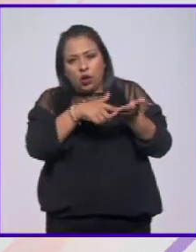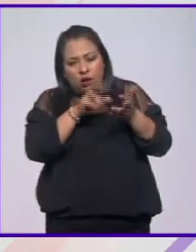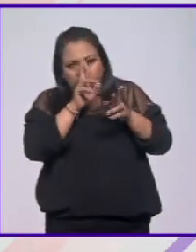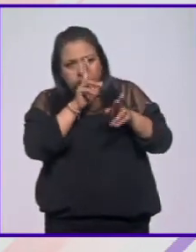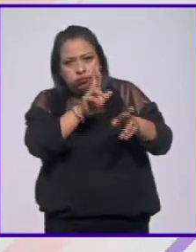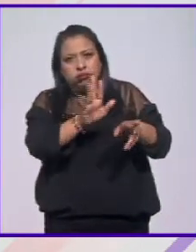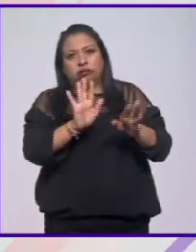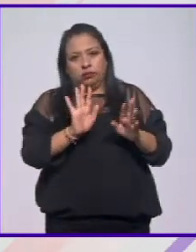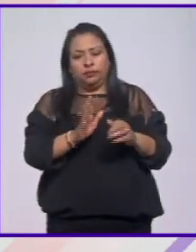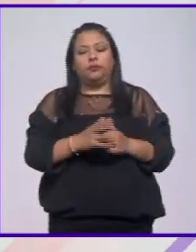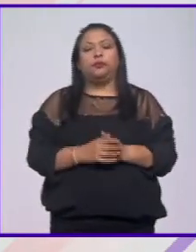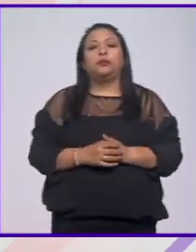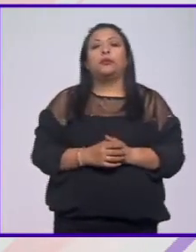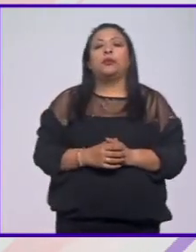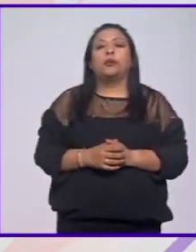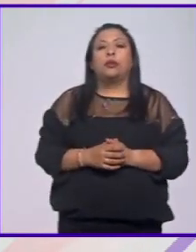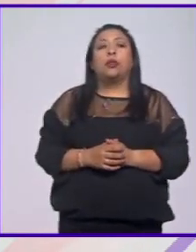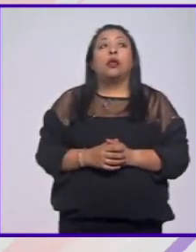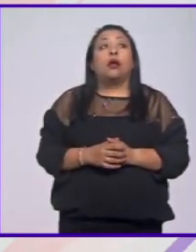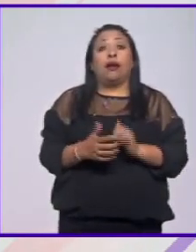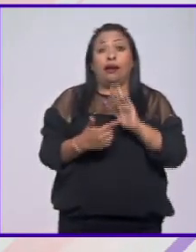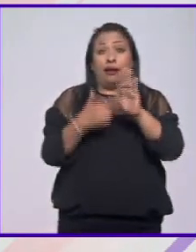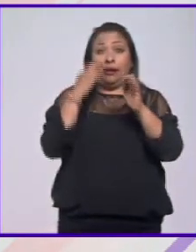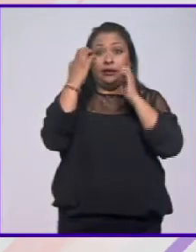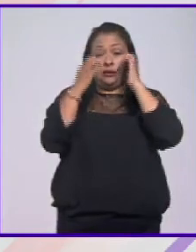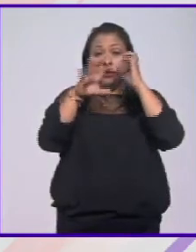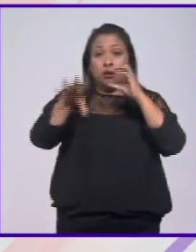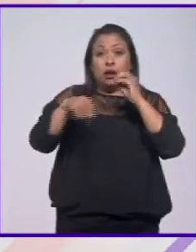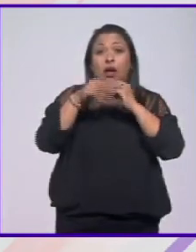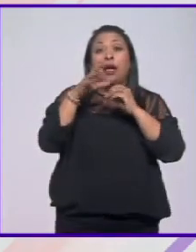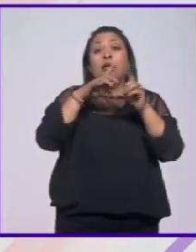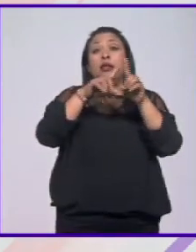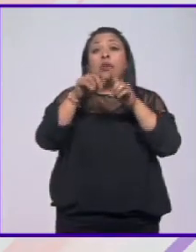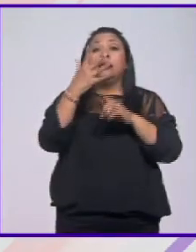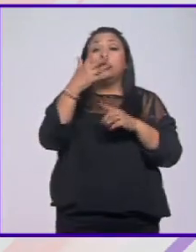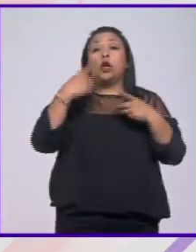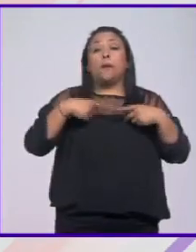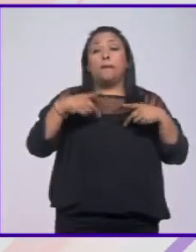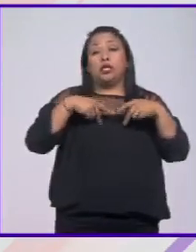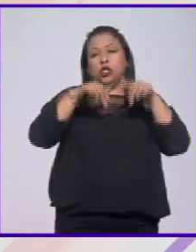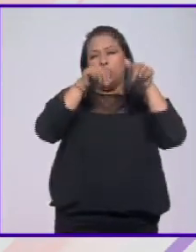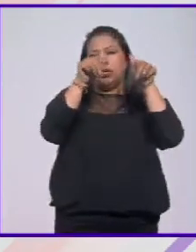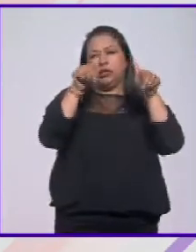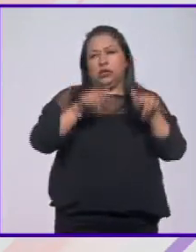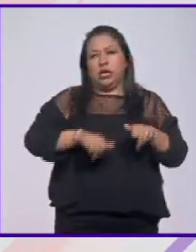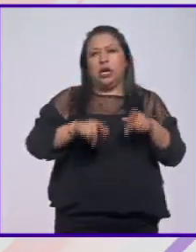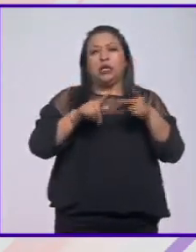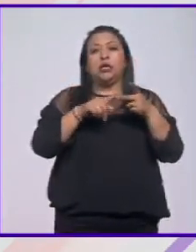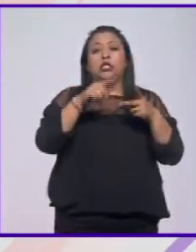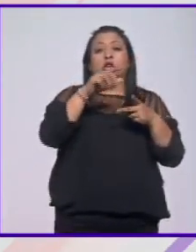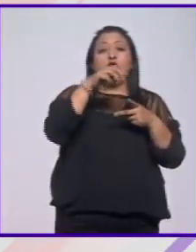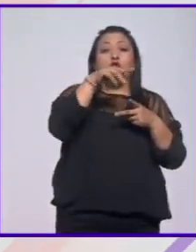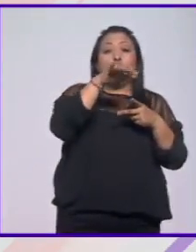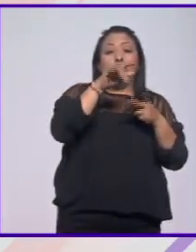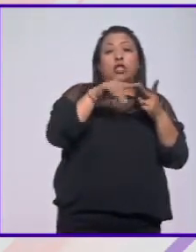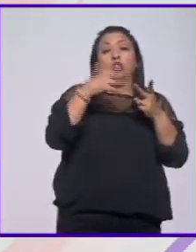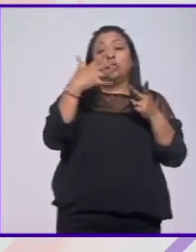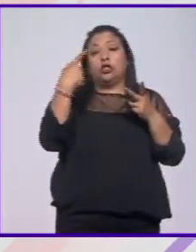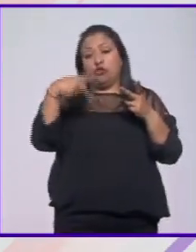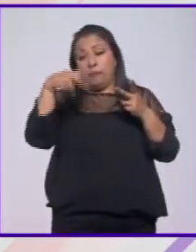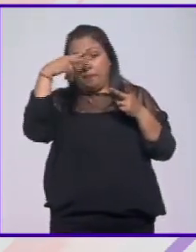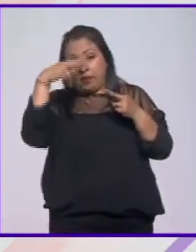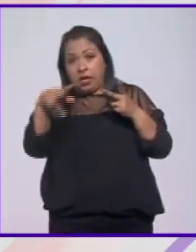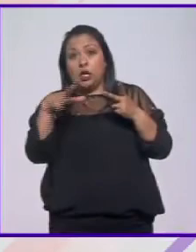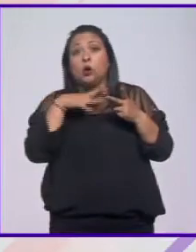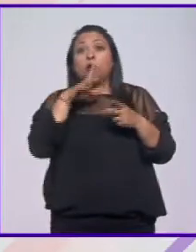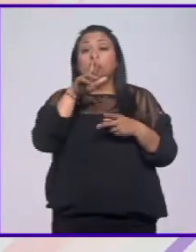pequeño reconocimiento. La muestra está integrada por obras de 5 artistas nórdicas y 5 mexicanos, quienes